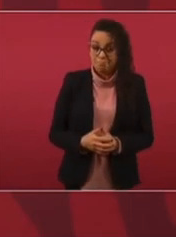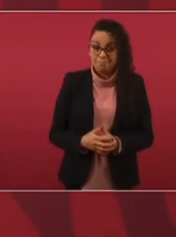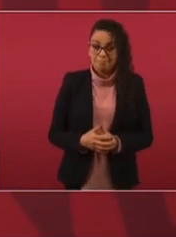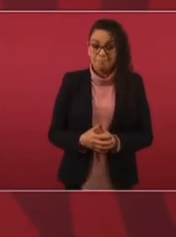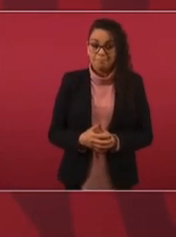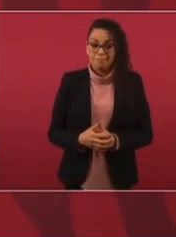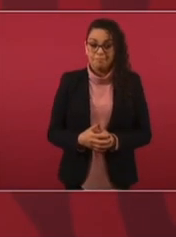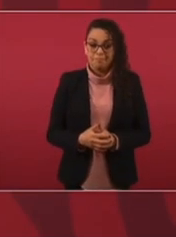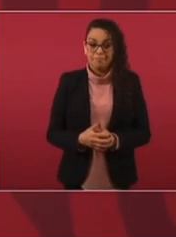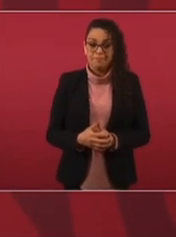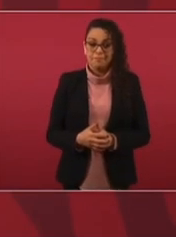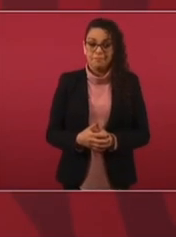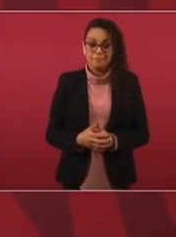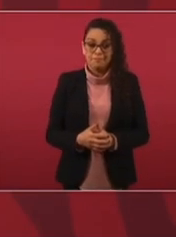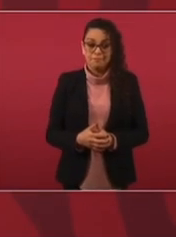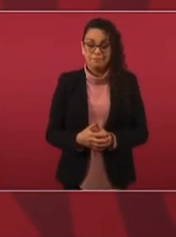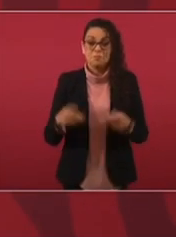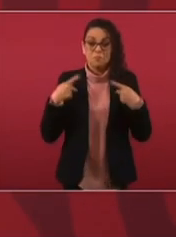leído